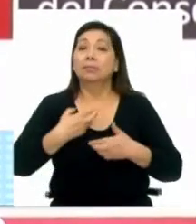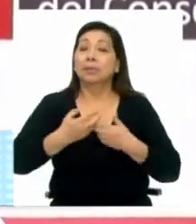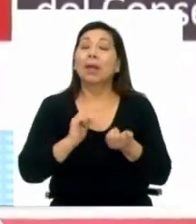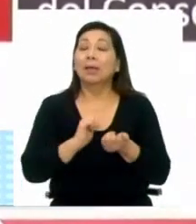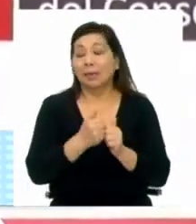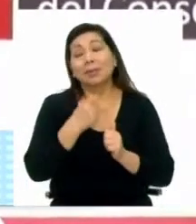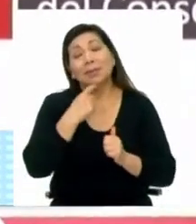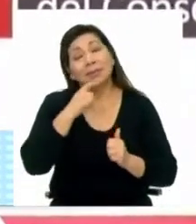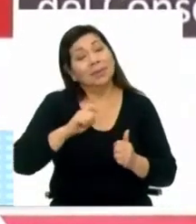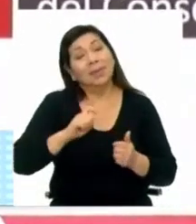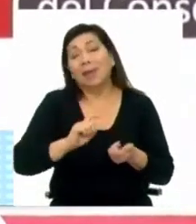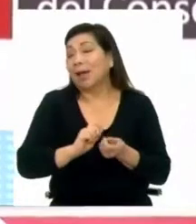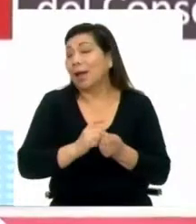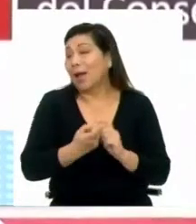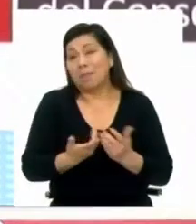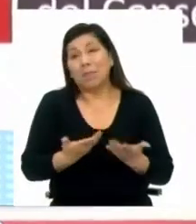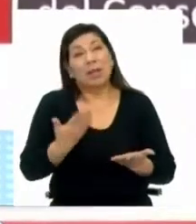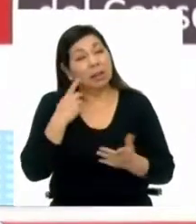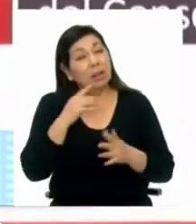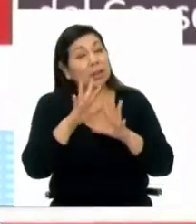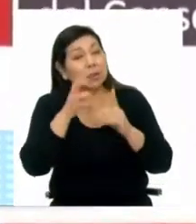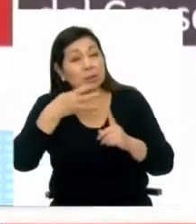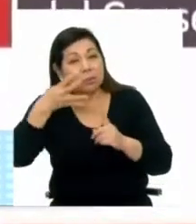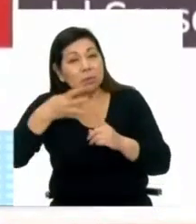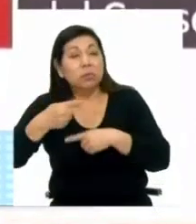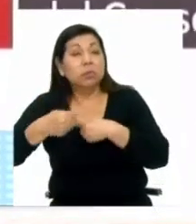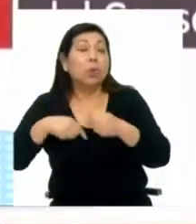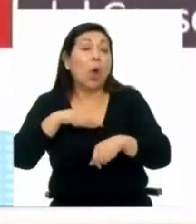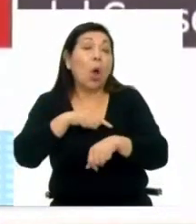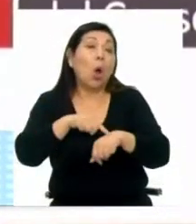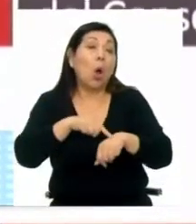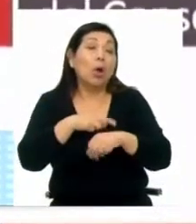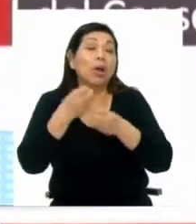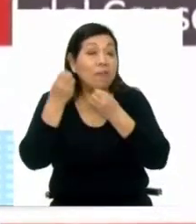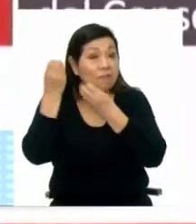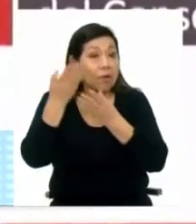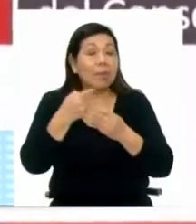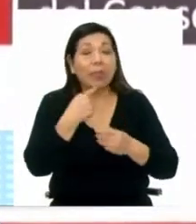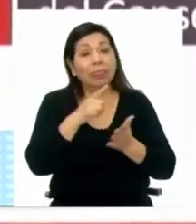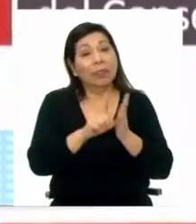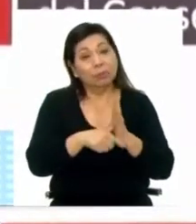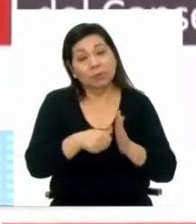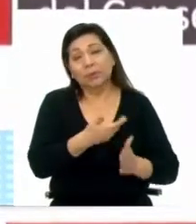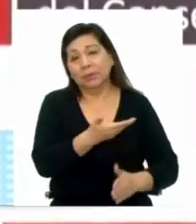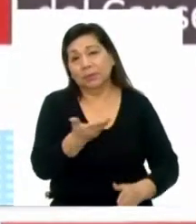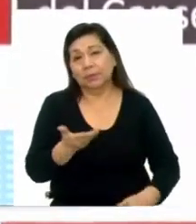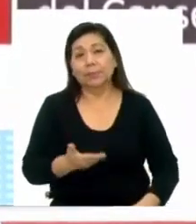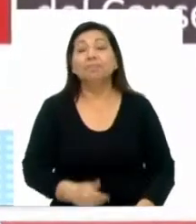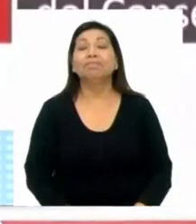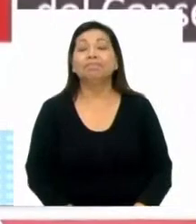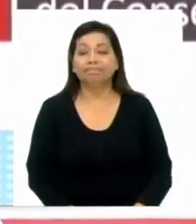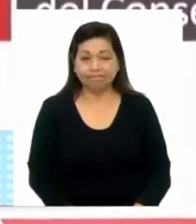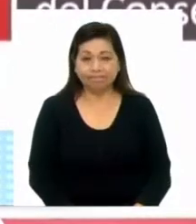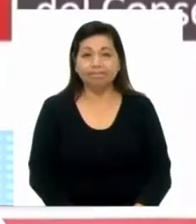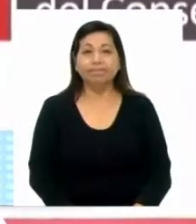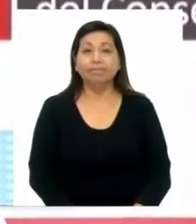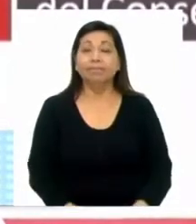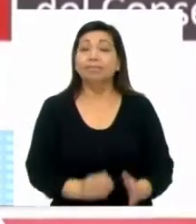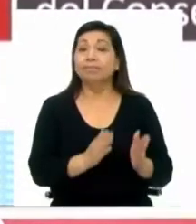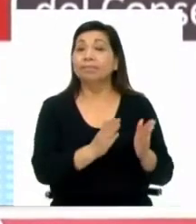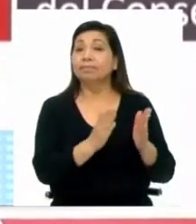producen los cambios, ¿no? Entonces estamos en esa evaluación, en las próximas horas nosotros informaremos. Muchas gracias.